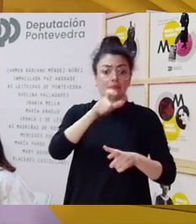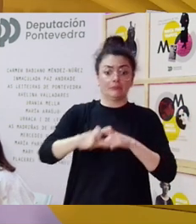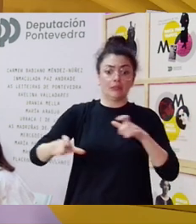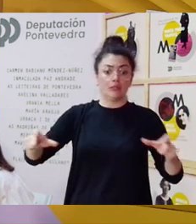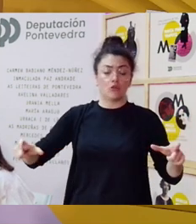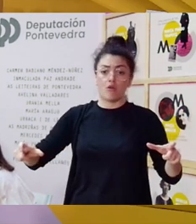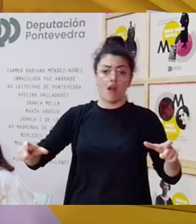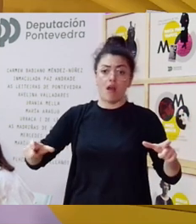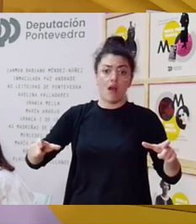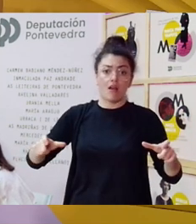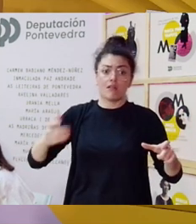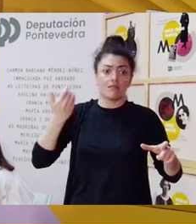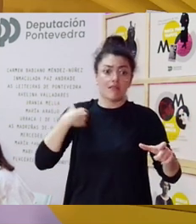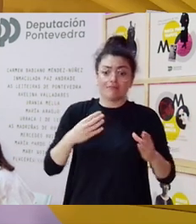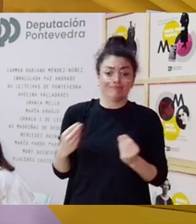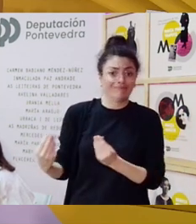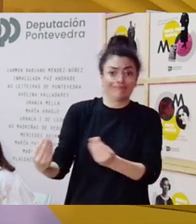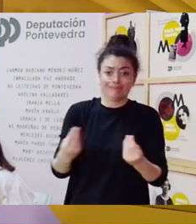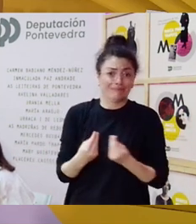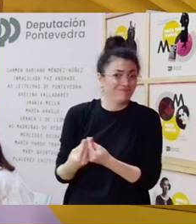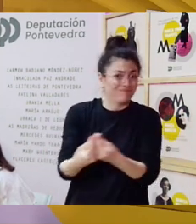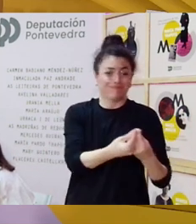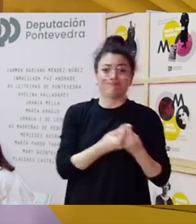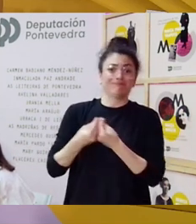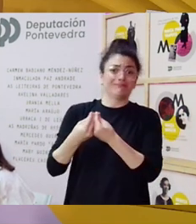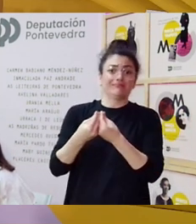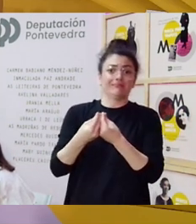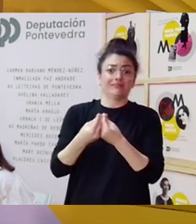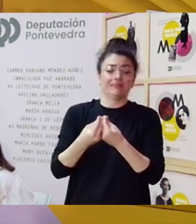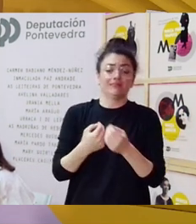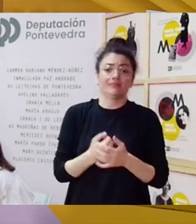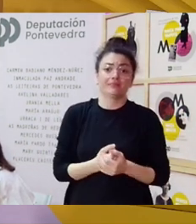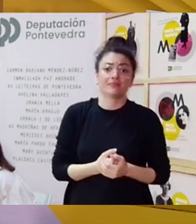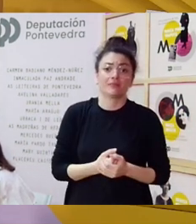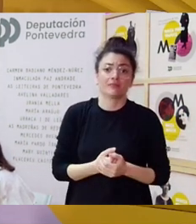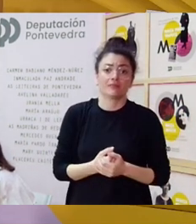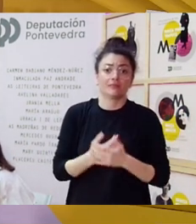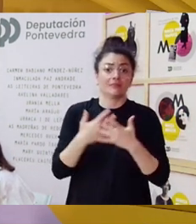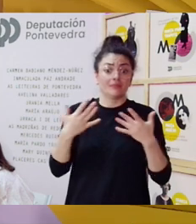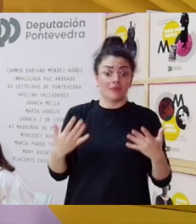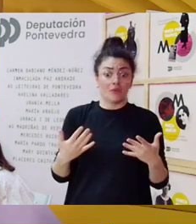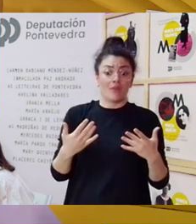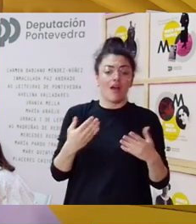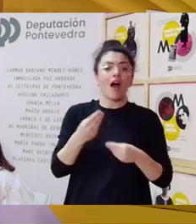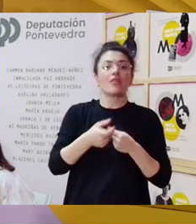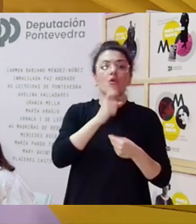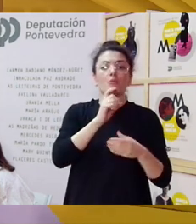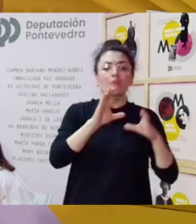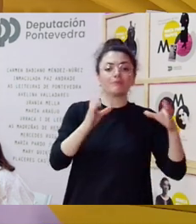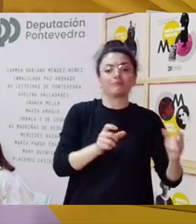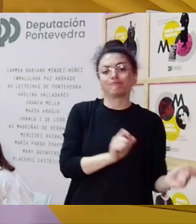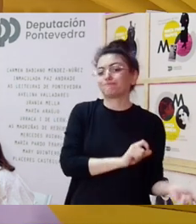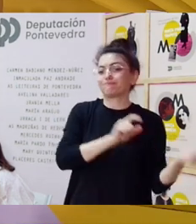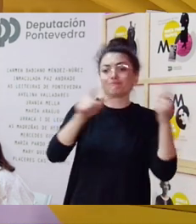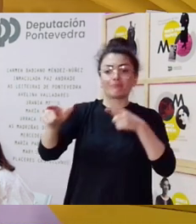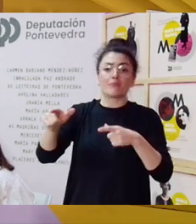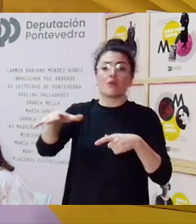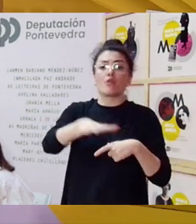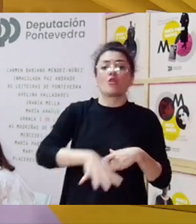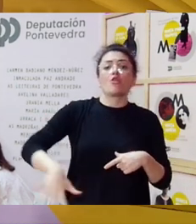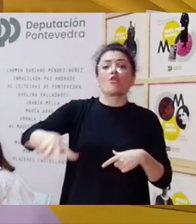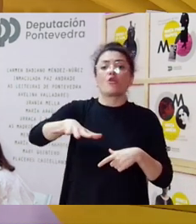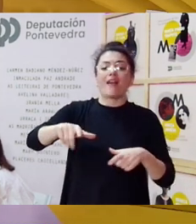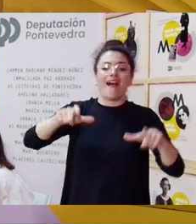de os pavimentos, pabillóns de Sete, mandáronos pa un campo de